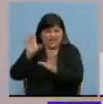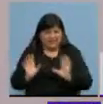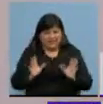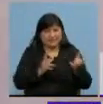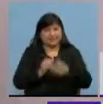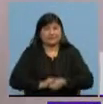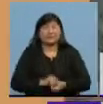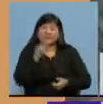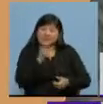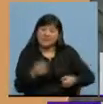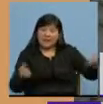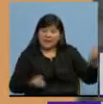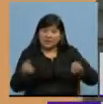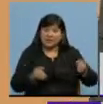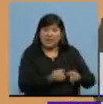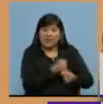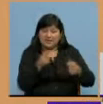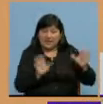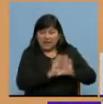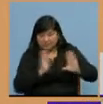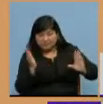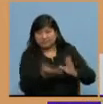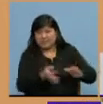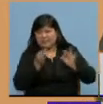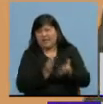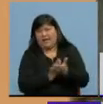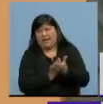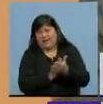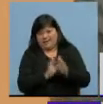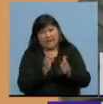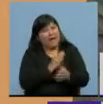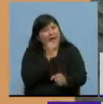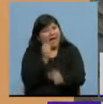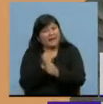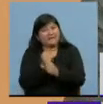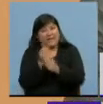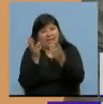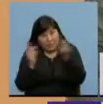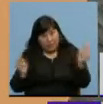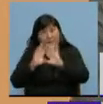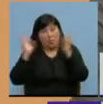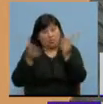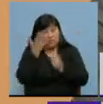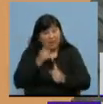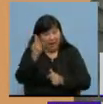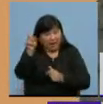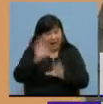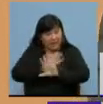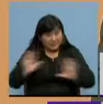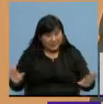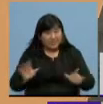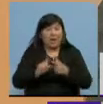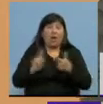o directamente por todo el 2019? Bueno, nosotros corremos ahora y tenemos un receso hasta que el Mundial